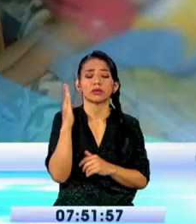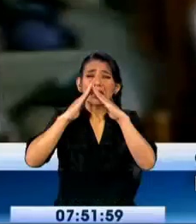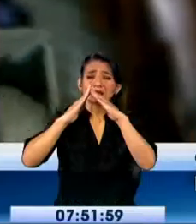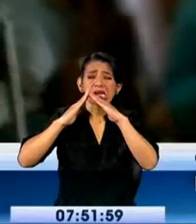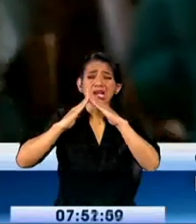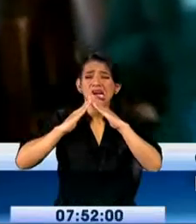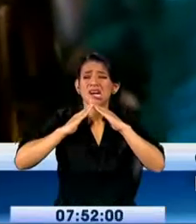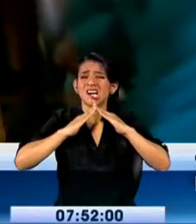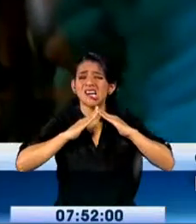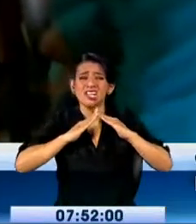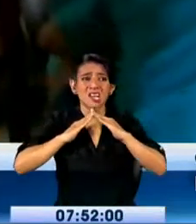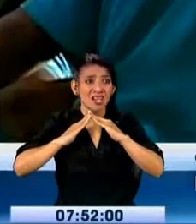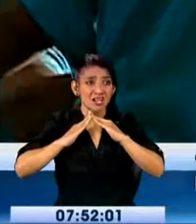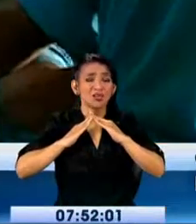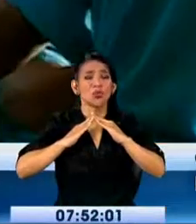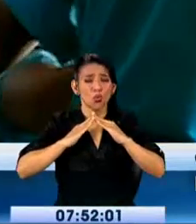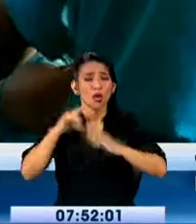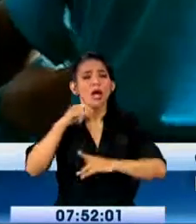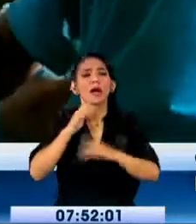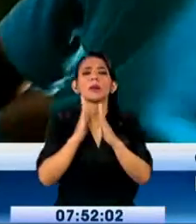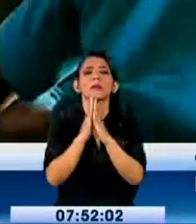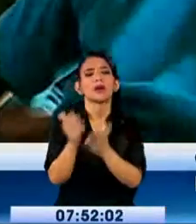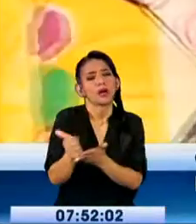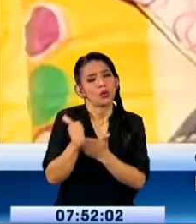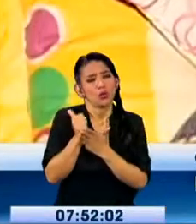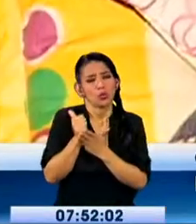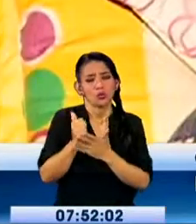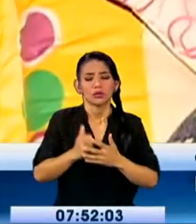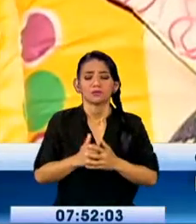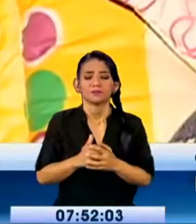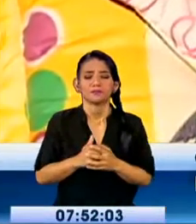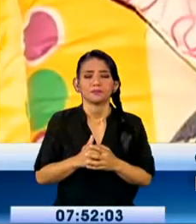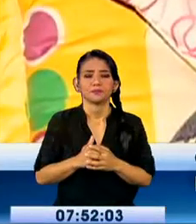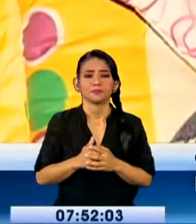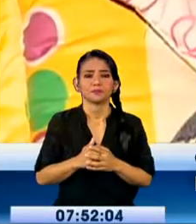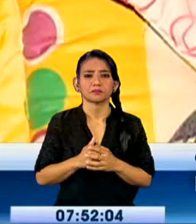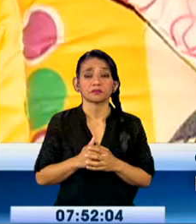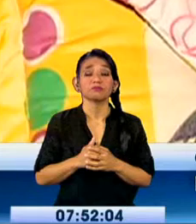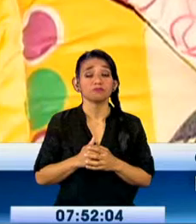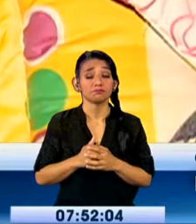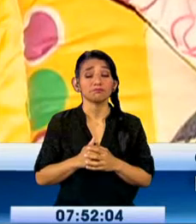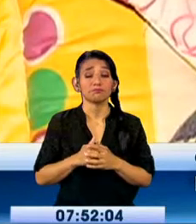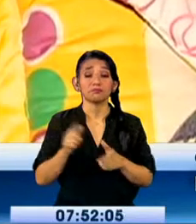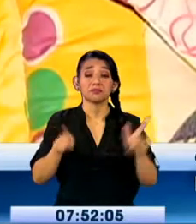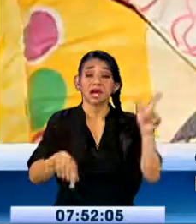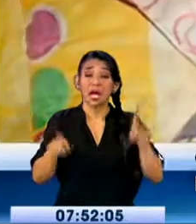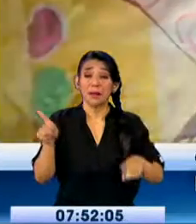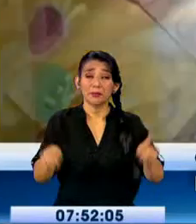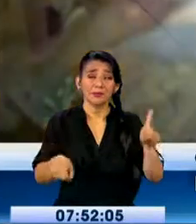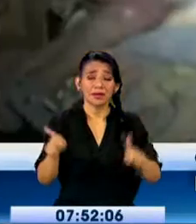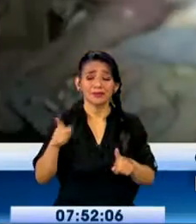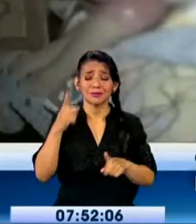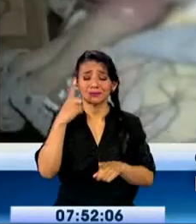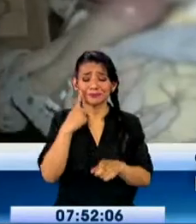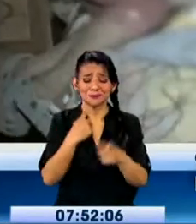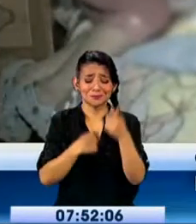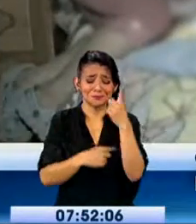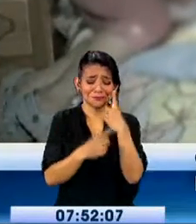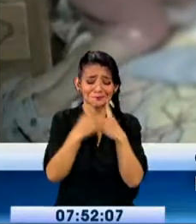destruidas y en ese contexto solicitaron una ayuda amiga. Hay días que pasaba solo llorando, pero